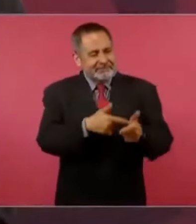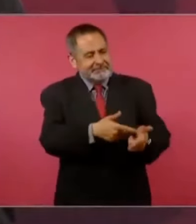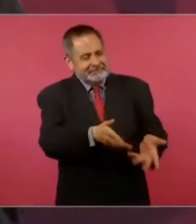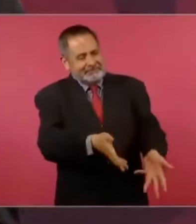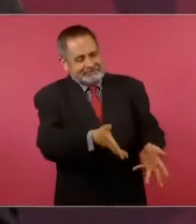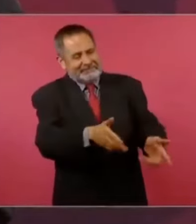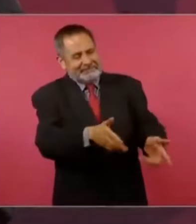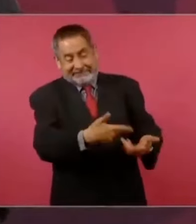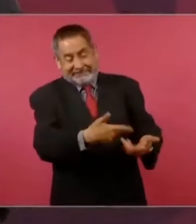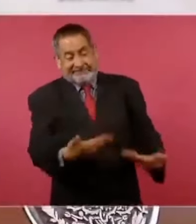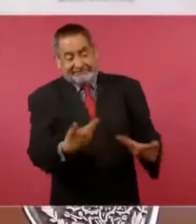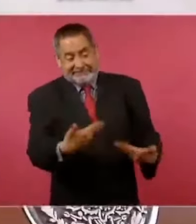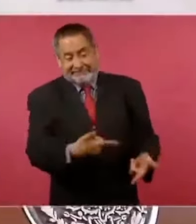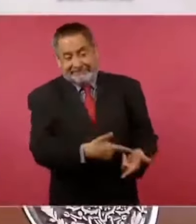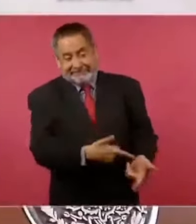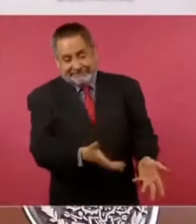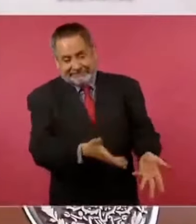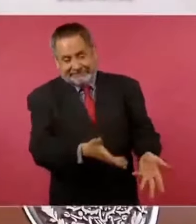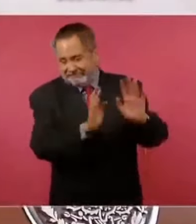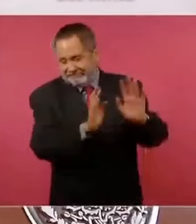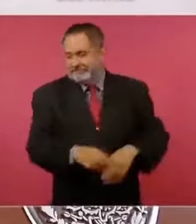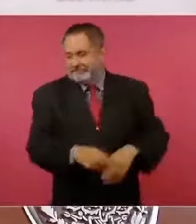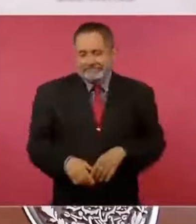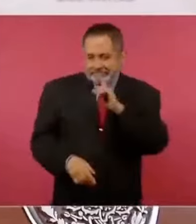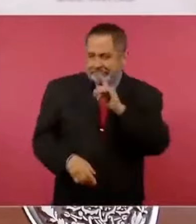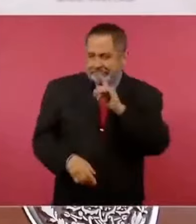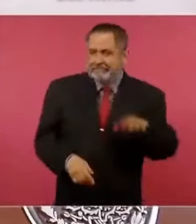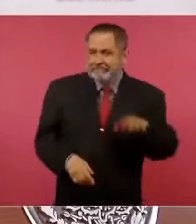camino, pero yo quería